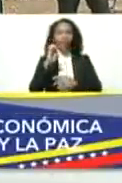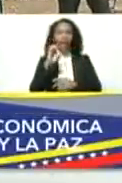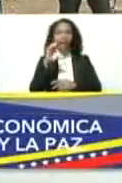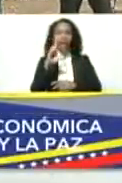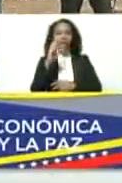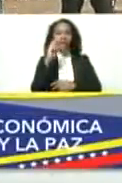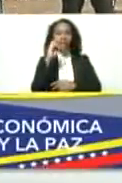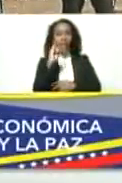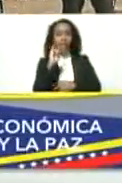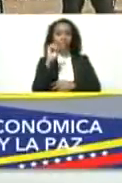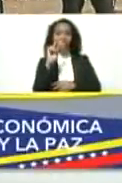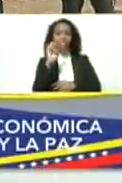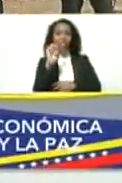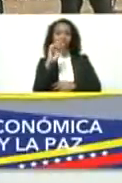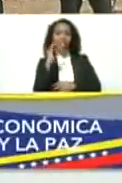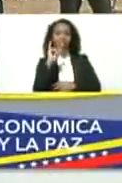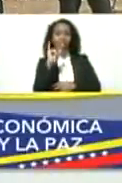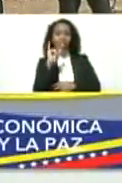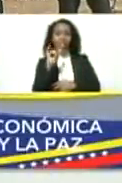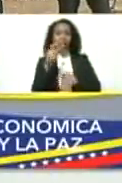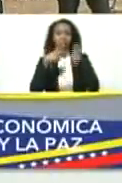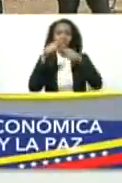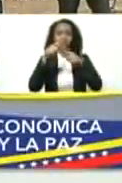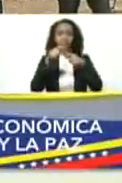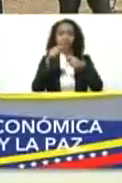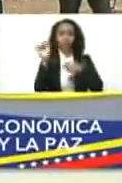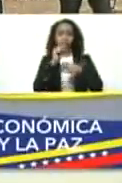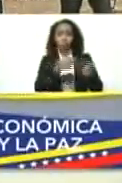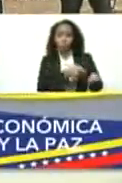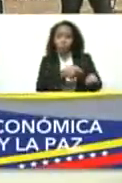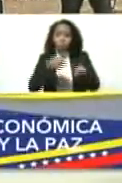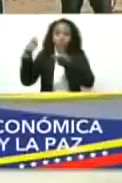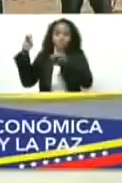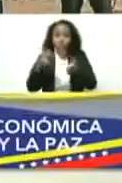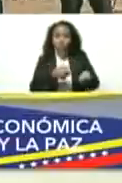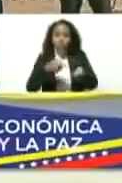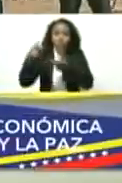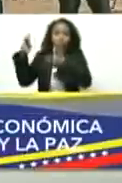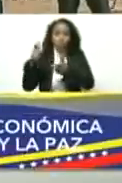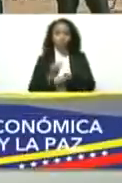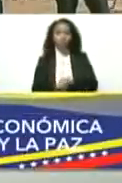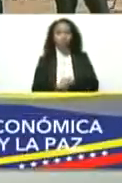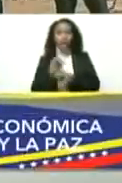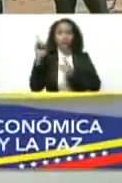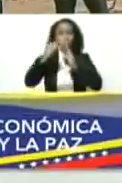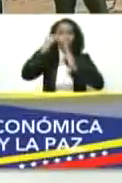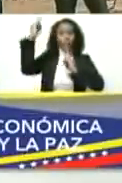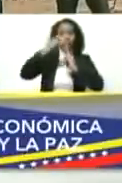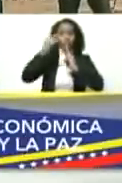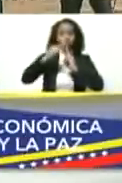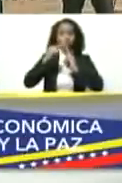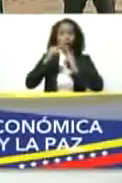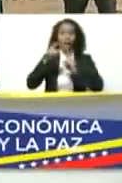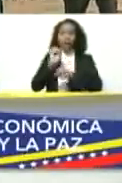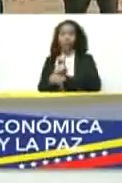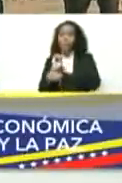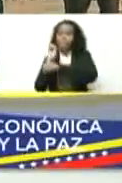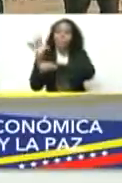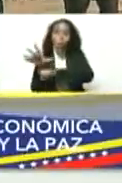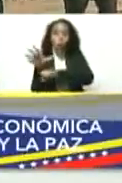Delivery, la llaman ahora, Delivery Platform. quiere decir plataforma de entrega a domicilio,